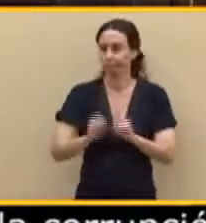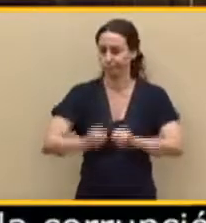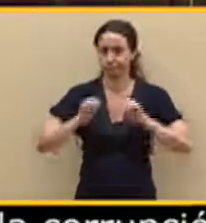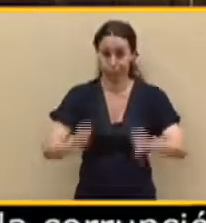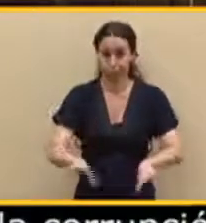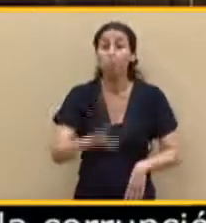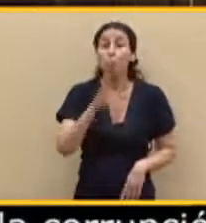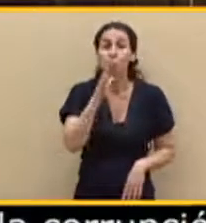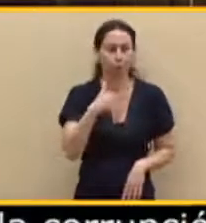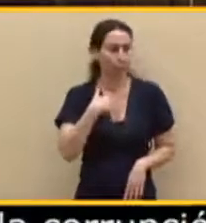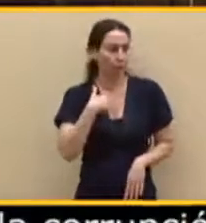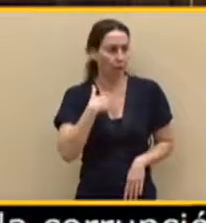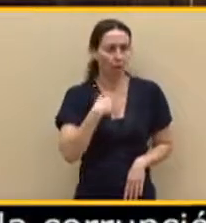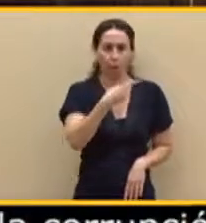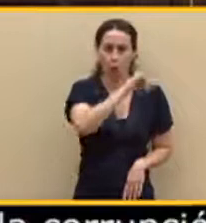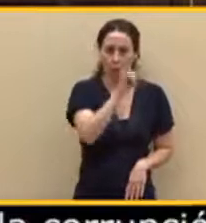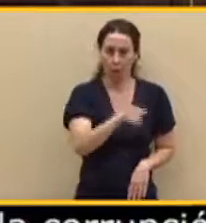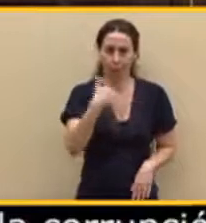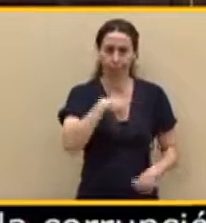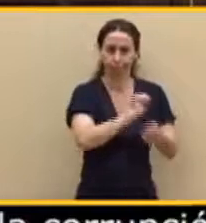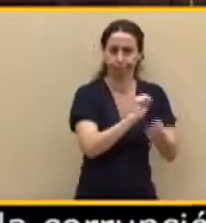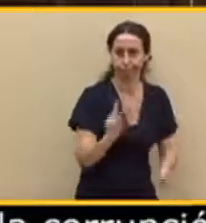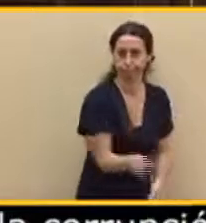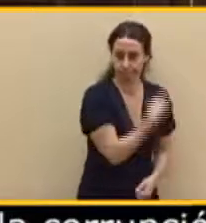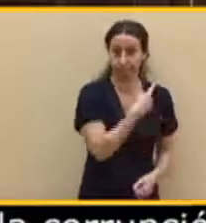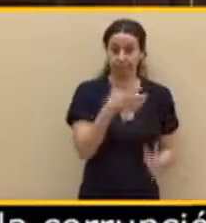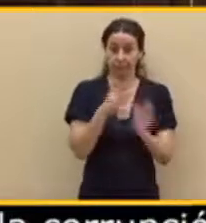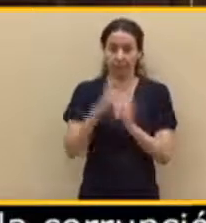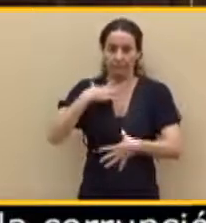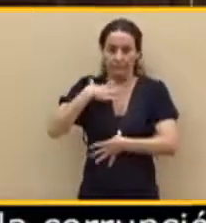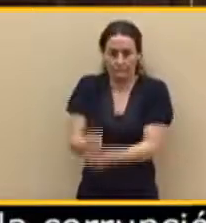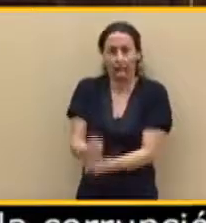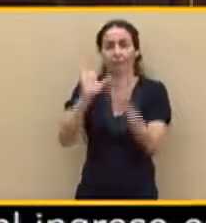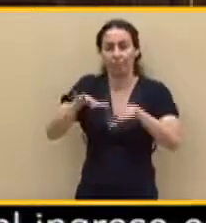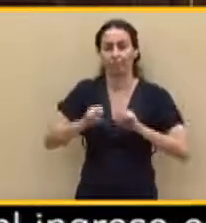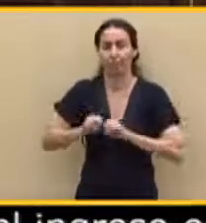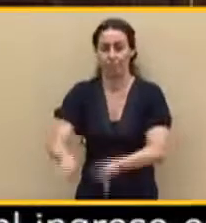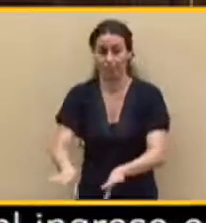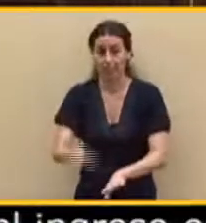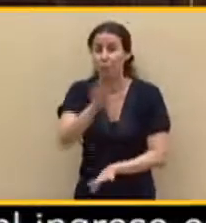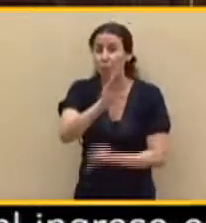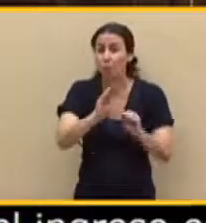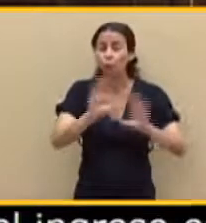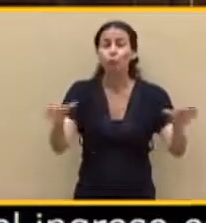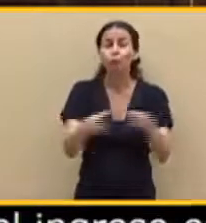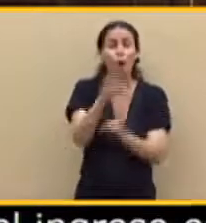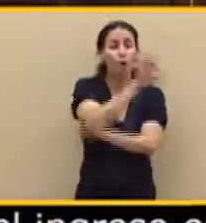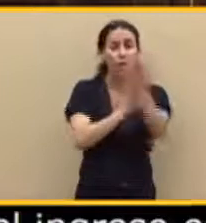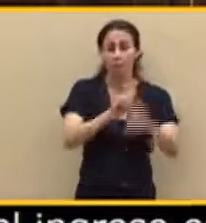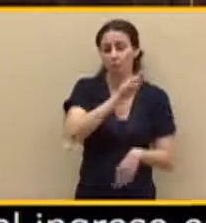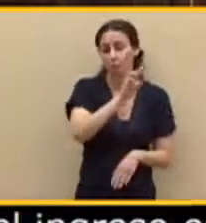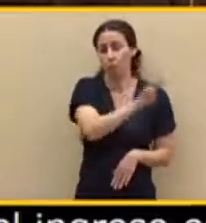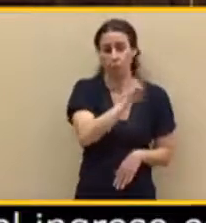acorralada, señorías, por lo que ya es una evidencia no retórica, sino jurídica, y es que su organización del PP de Madrid era una